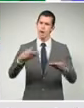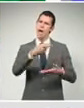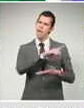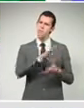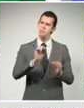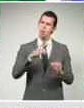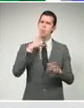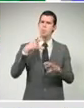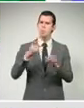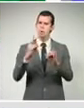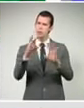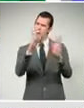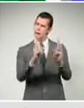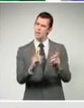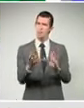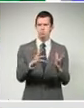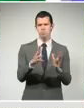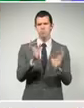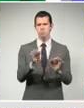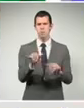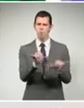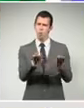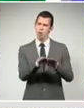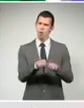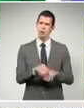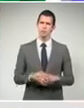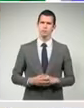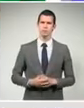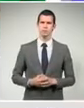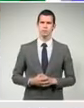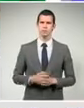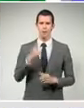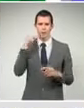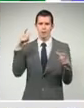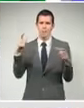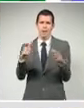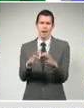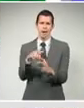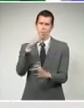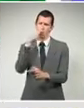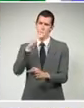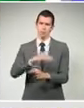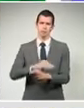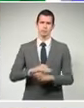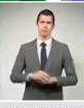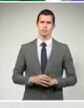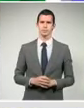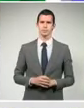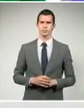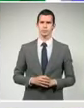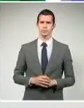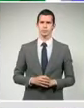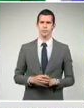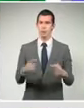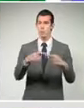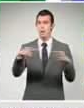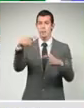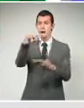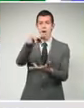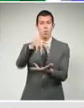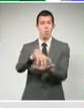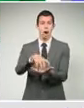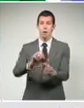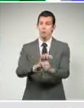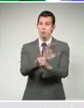una reducción. Las Américas, epicentro de la pandemia, se mantiene como tal, aportando